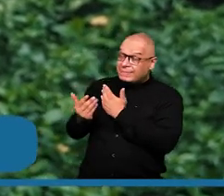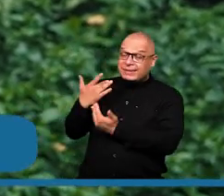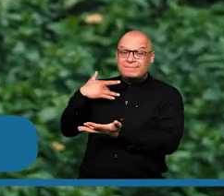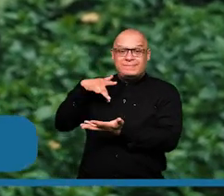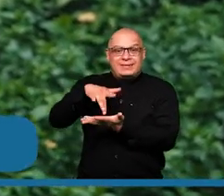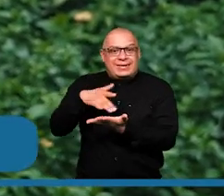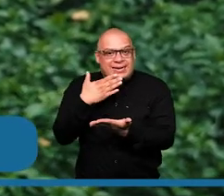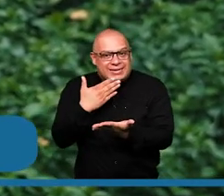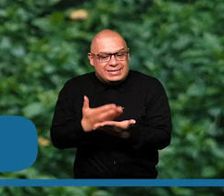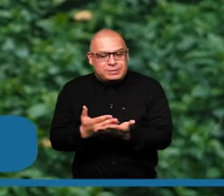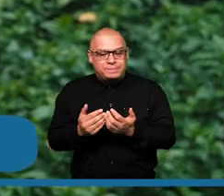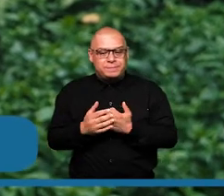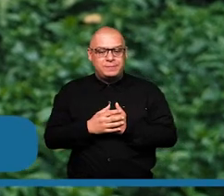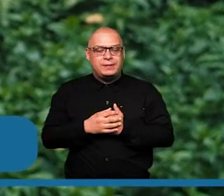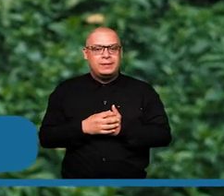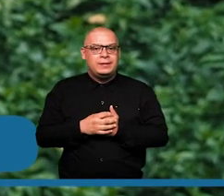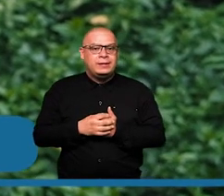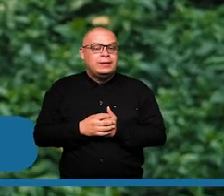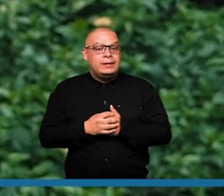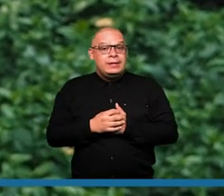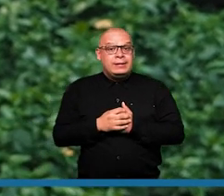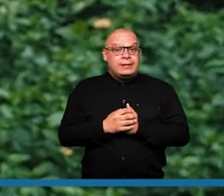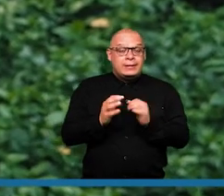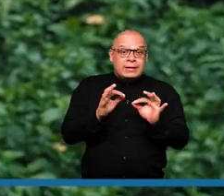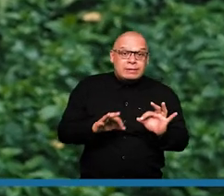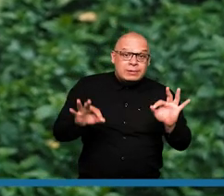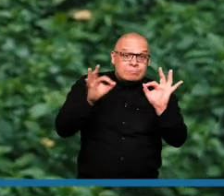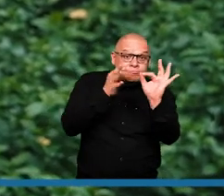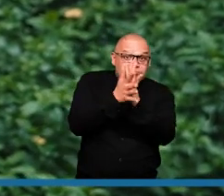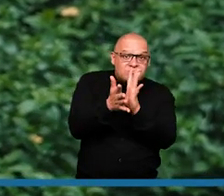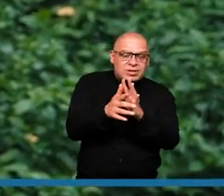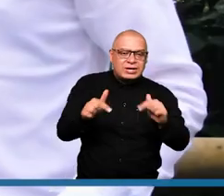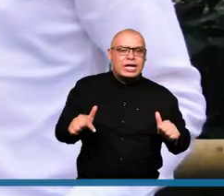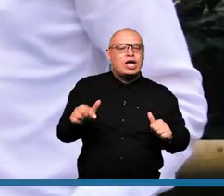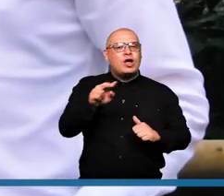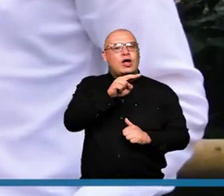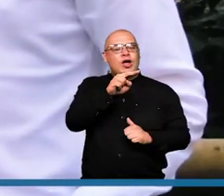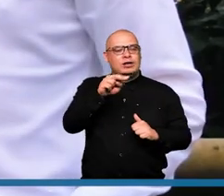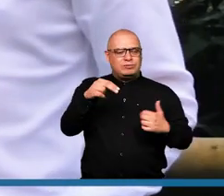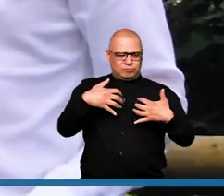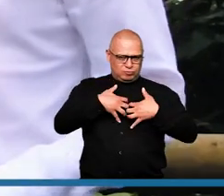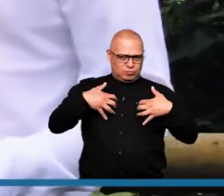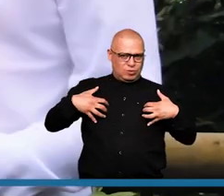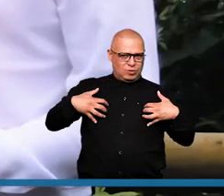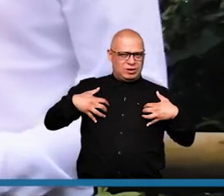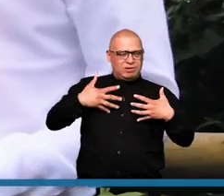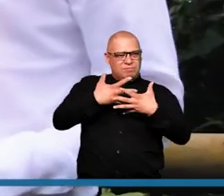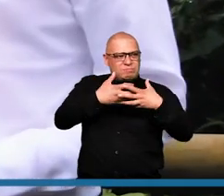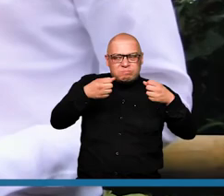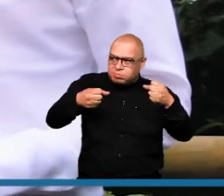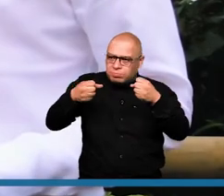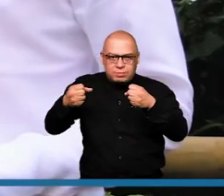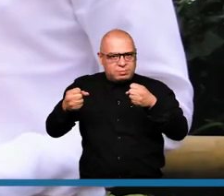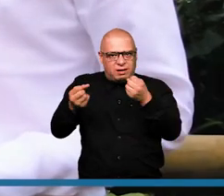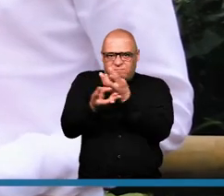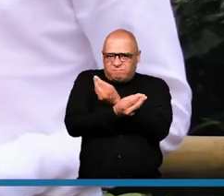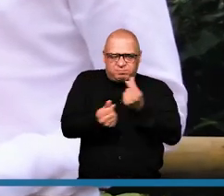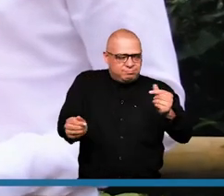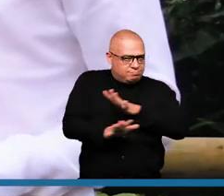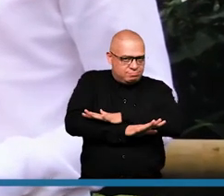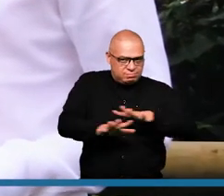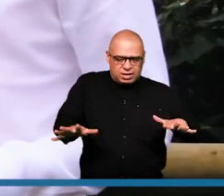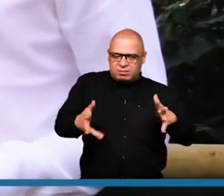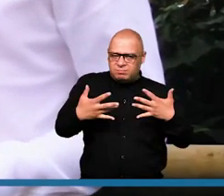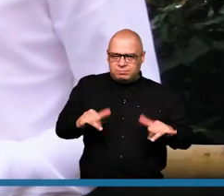invitación. Sí, yo creo que es un tema importantísimo. El Zoológico Santa Fe desapareció, trabajando fuertemente pues, de la